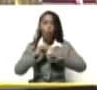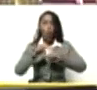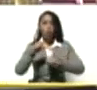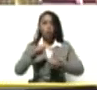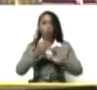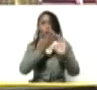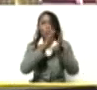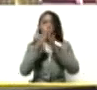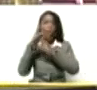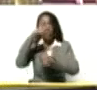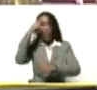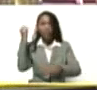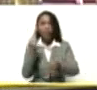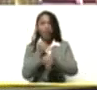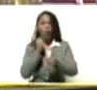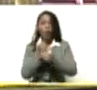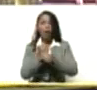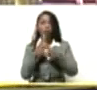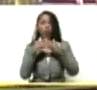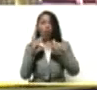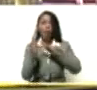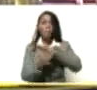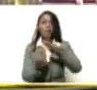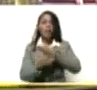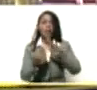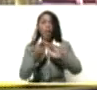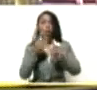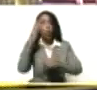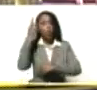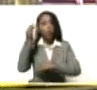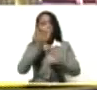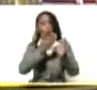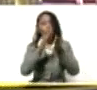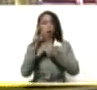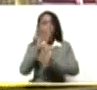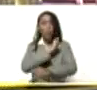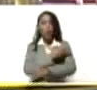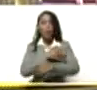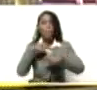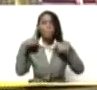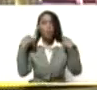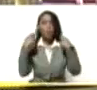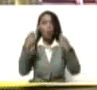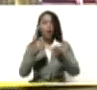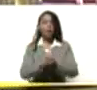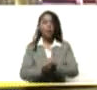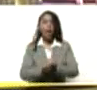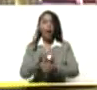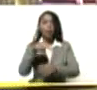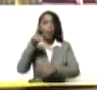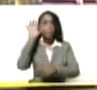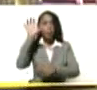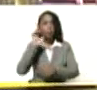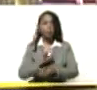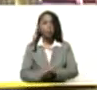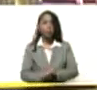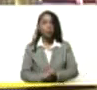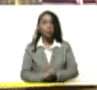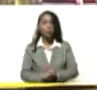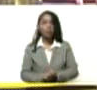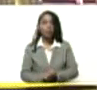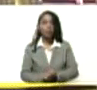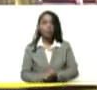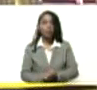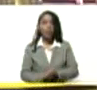comunal a todas las bases de los consejos comunales y del poder popular en el país.